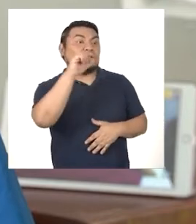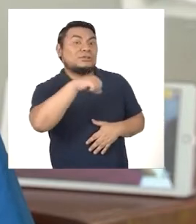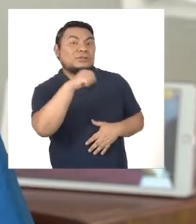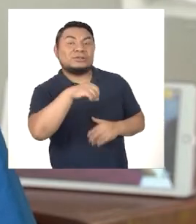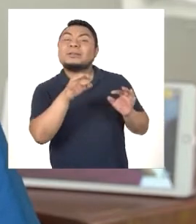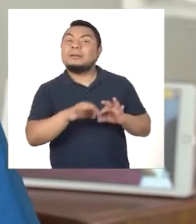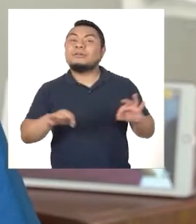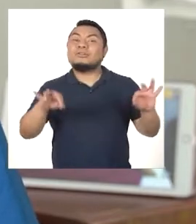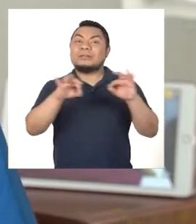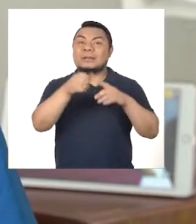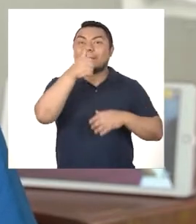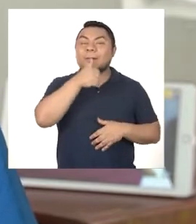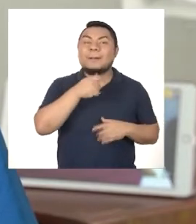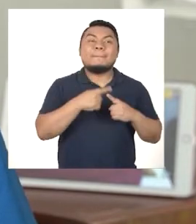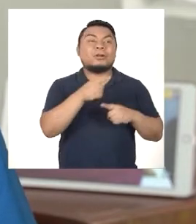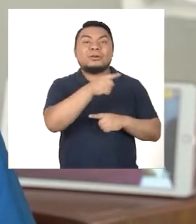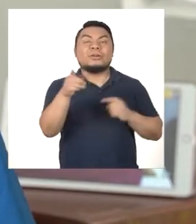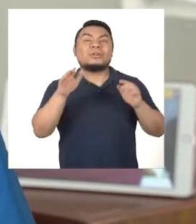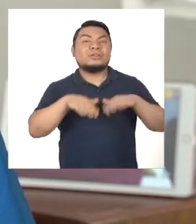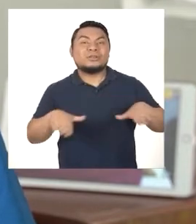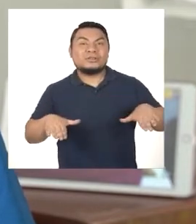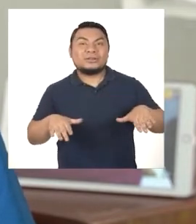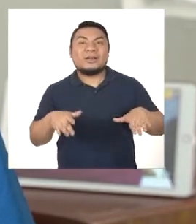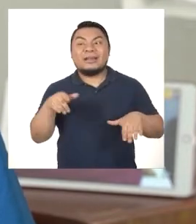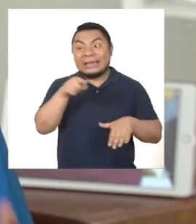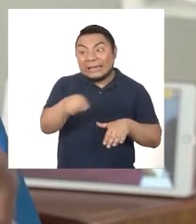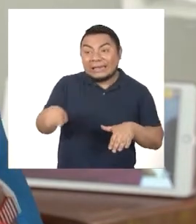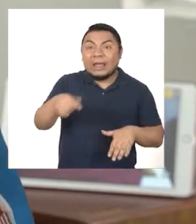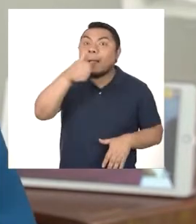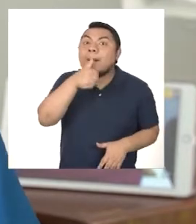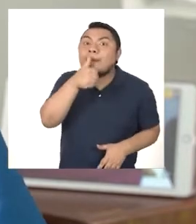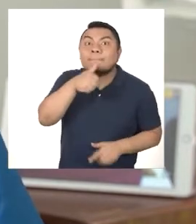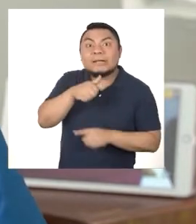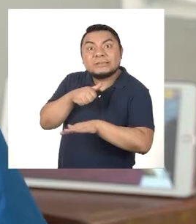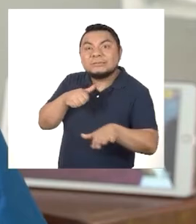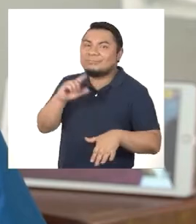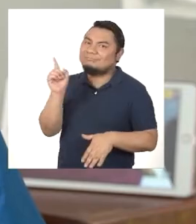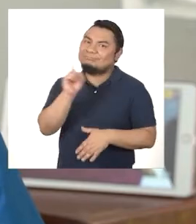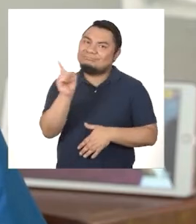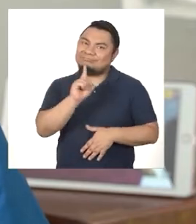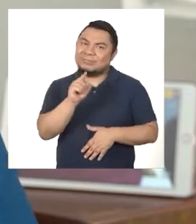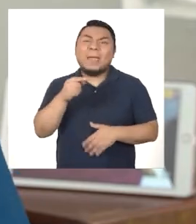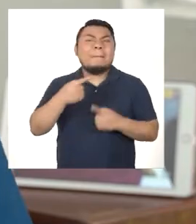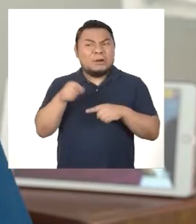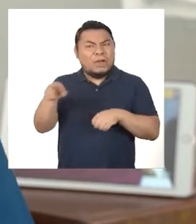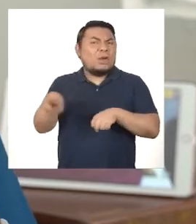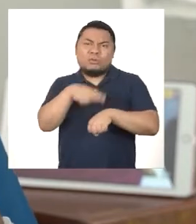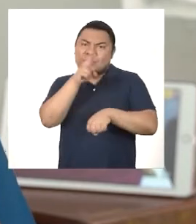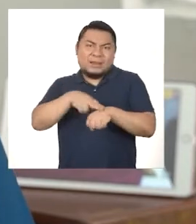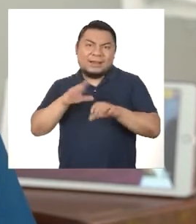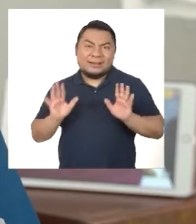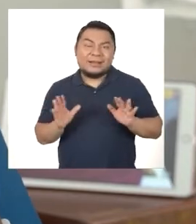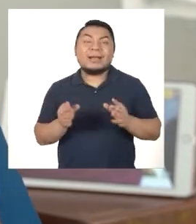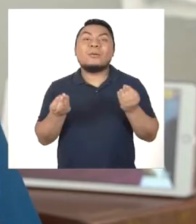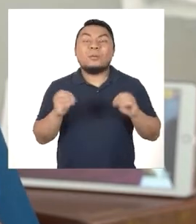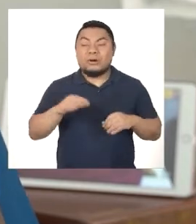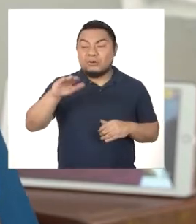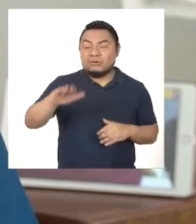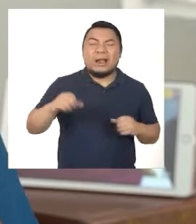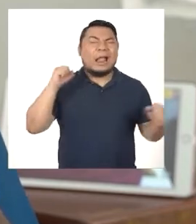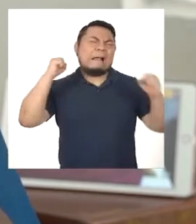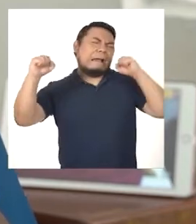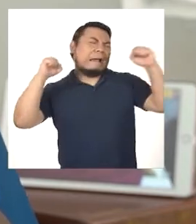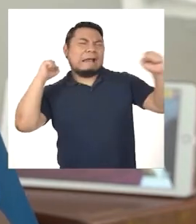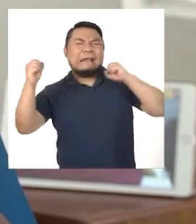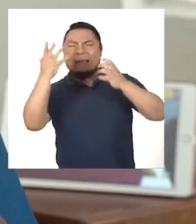paciencia, pero los niños no suelen ser pacientes y eso es normal. No porque vemos a un niño